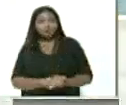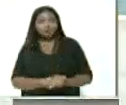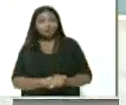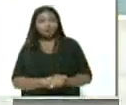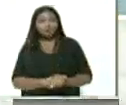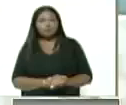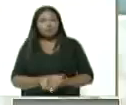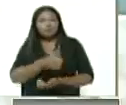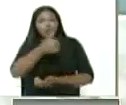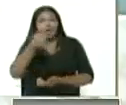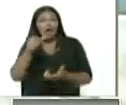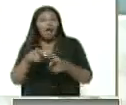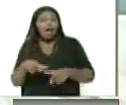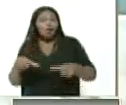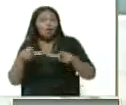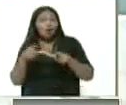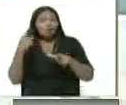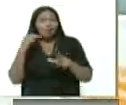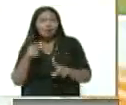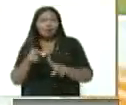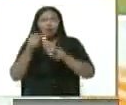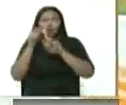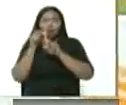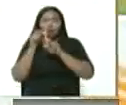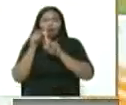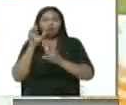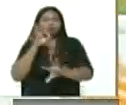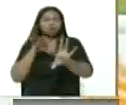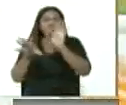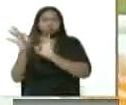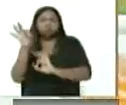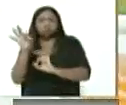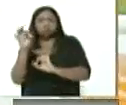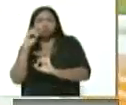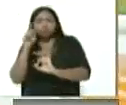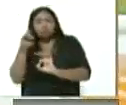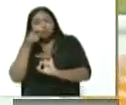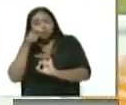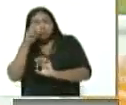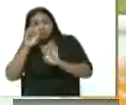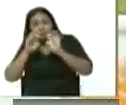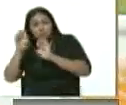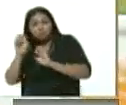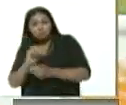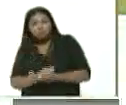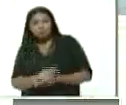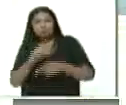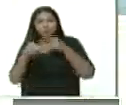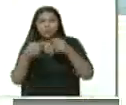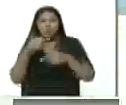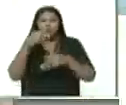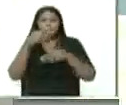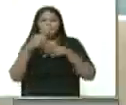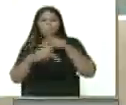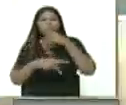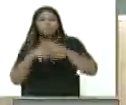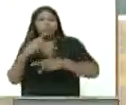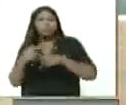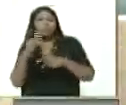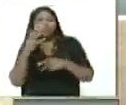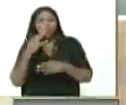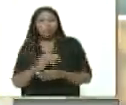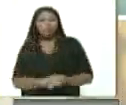cada centro se escoge aleatoriamente y se auditó pero luego de que viene el proceso luego que se